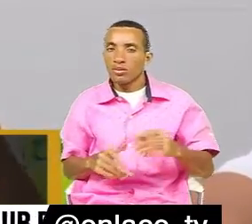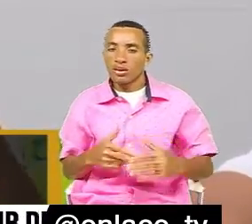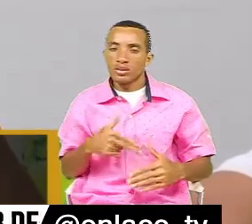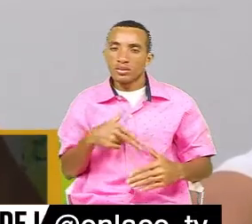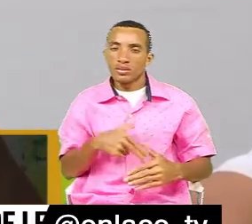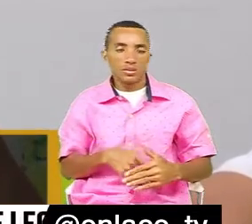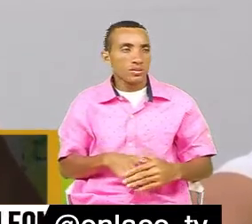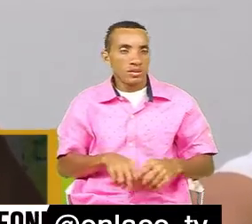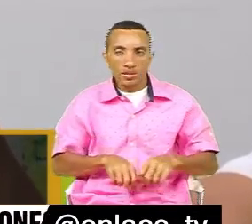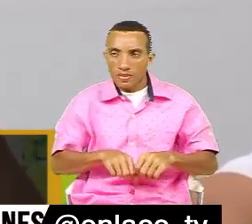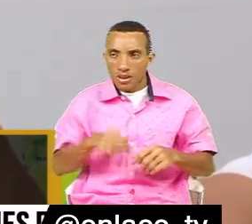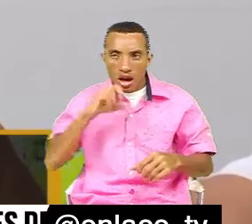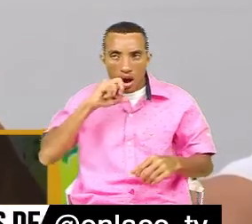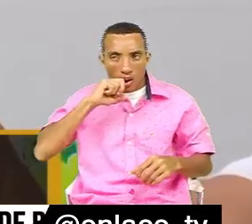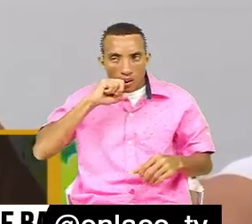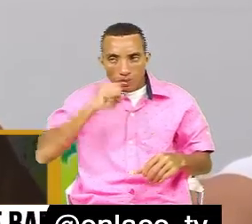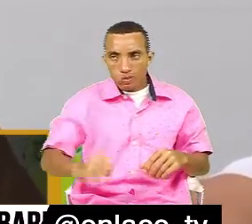granada.